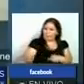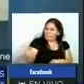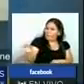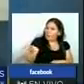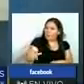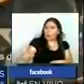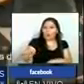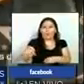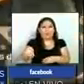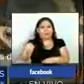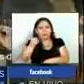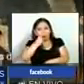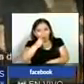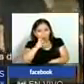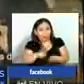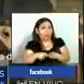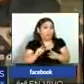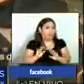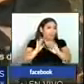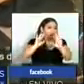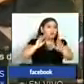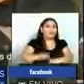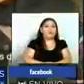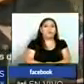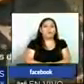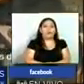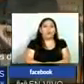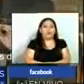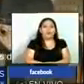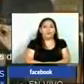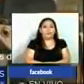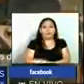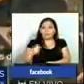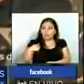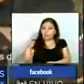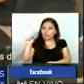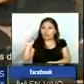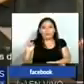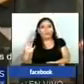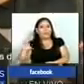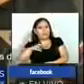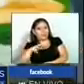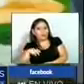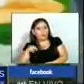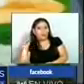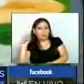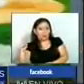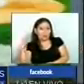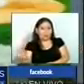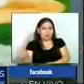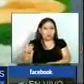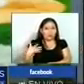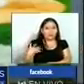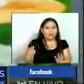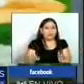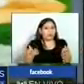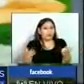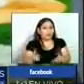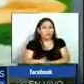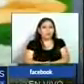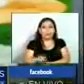restaurante En el Bronx Da la casualidad Que uno de los socios De ese restaurante Era Rubén Sierra Que era uno de los Yankees